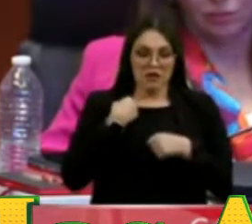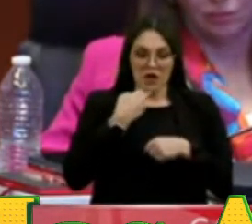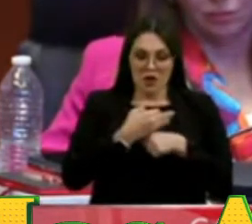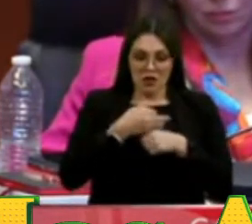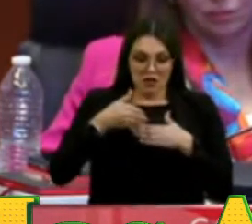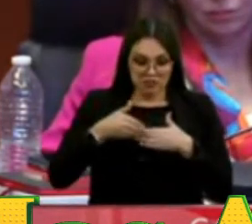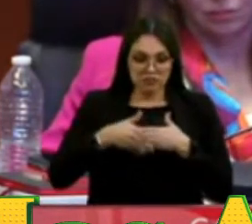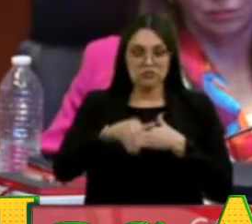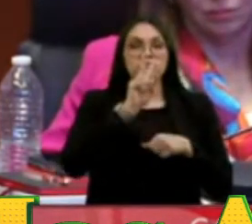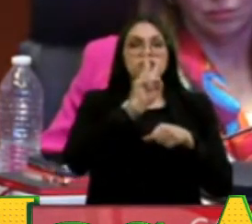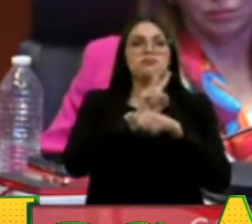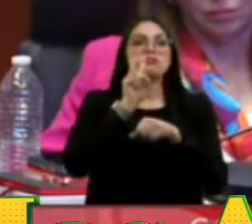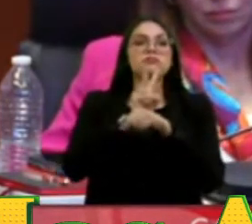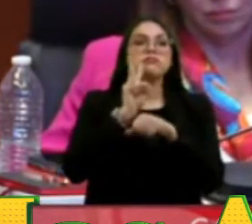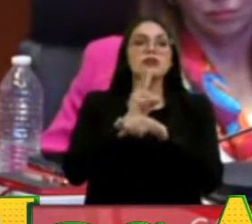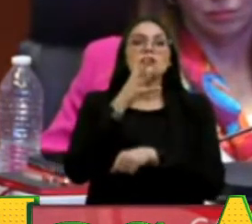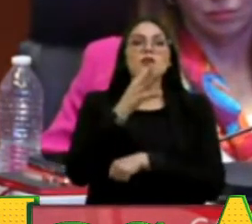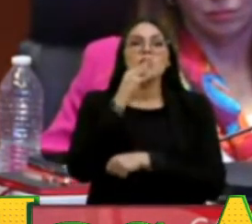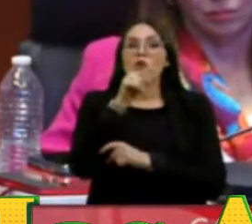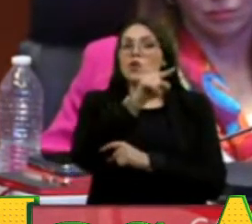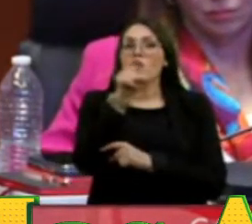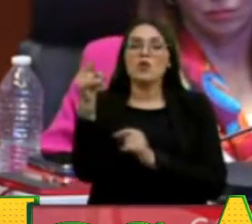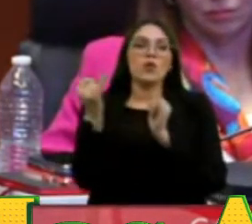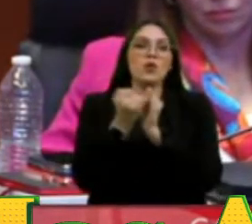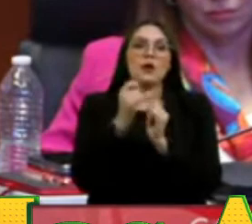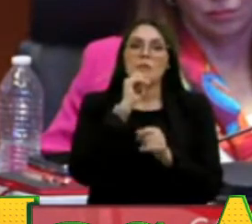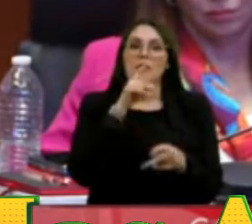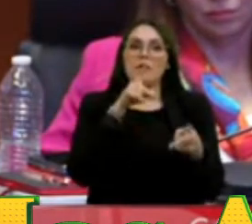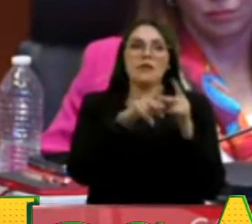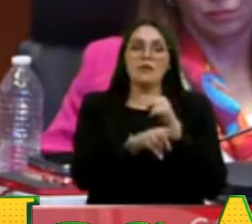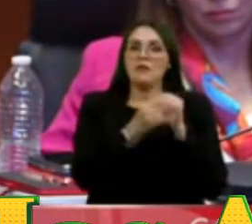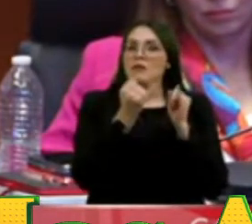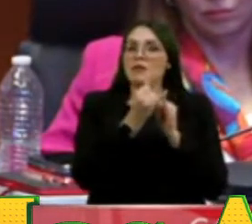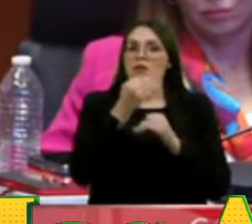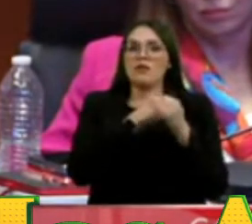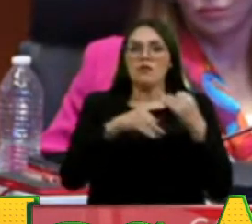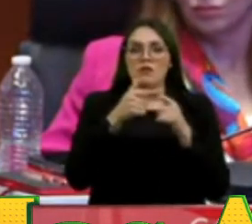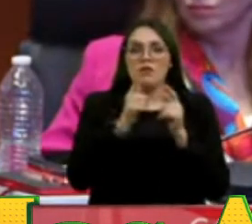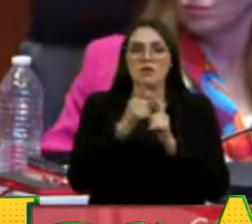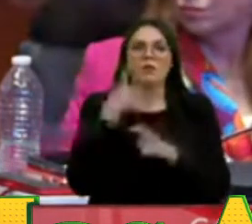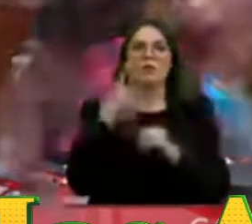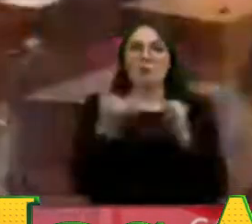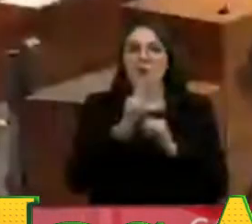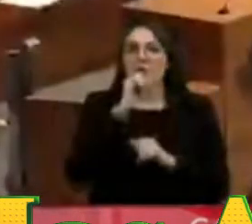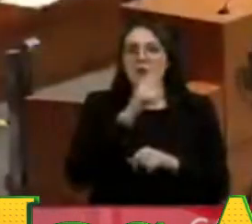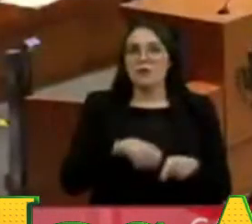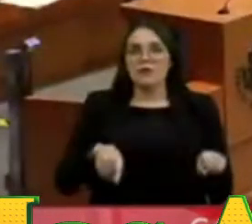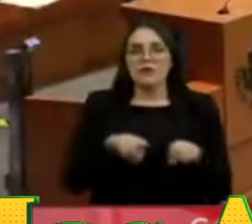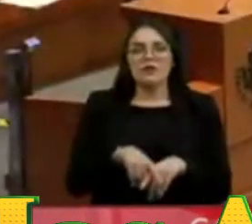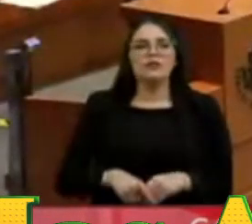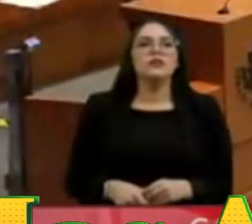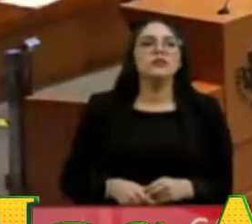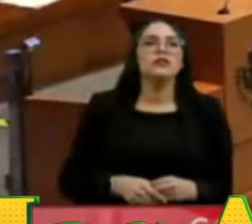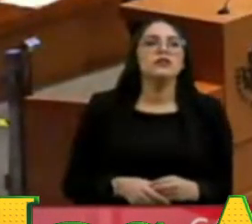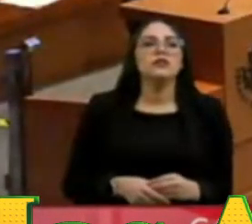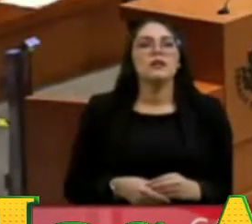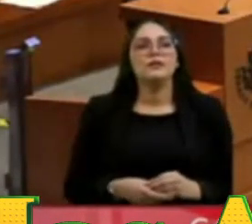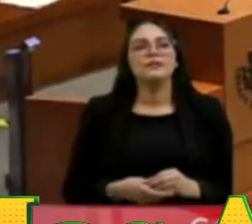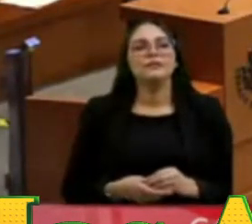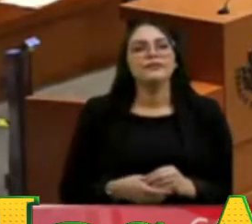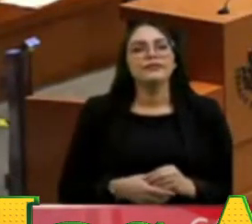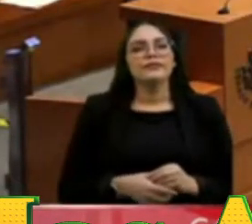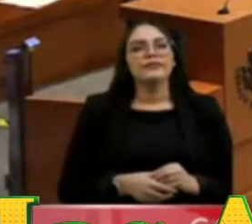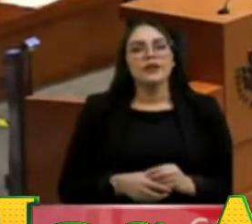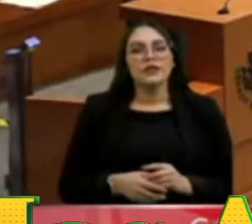pendiente que a los 5 minutos les corte la voz a todos los compañeros senadores. Muchas gracias. Bien, senador Riquelme, aunque usted no es